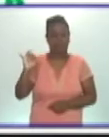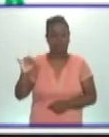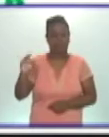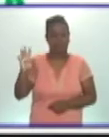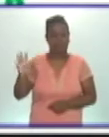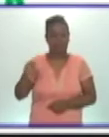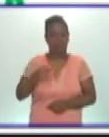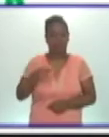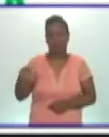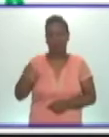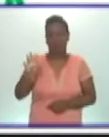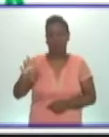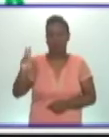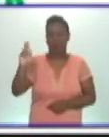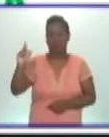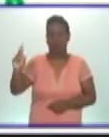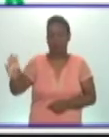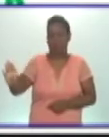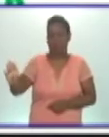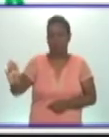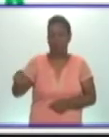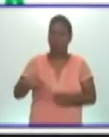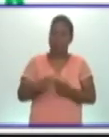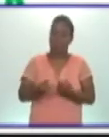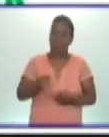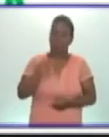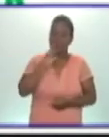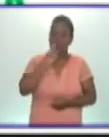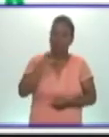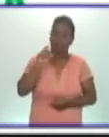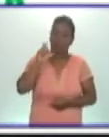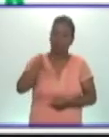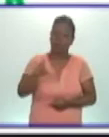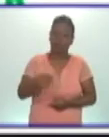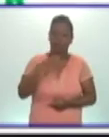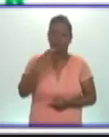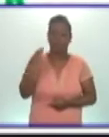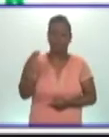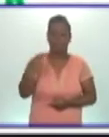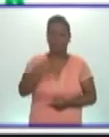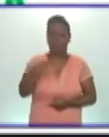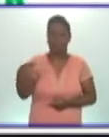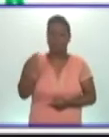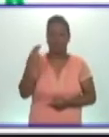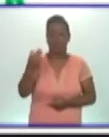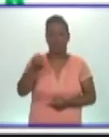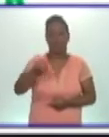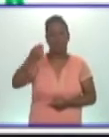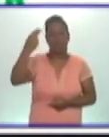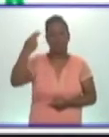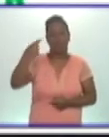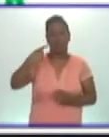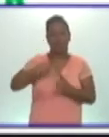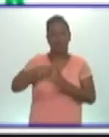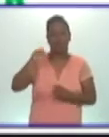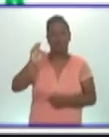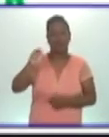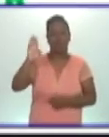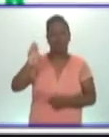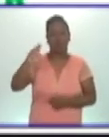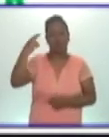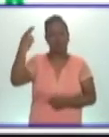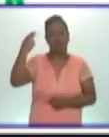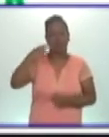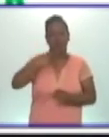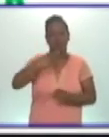menos 4b. Por lo tanto, nuestro resultado final es menos 2a cuadrada más 8b cuadrada más 2a menos